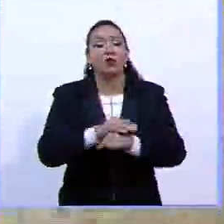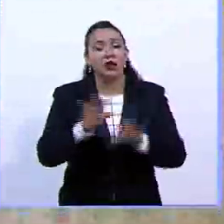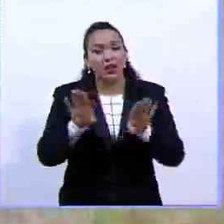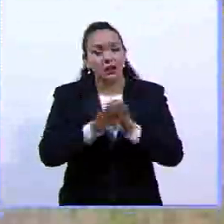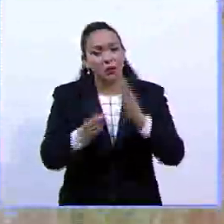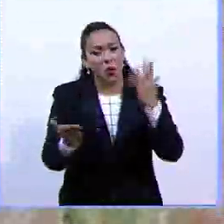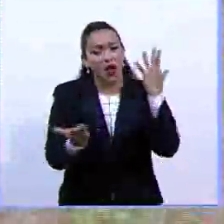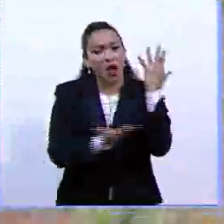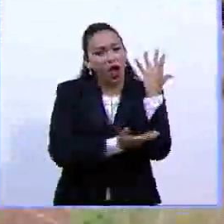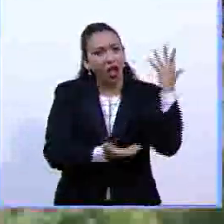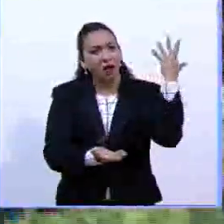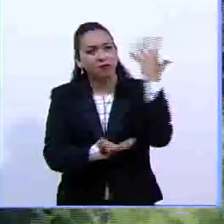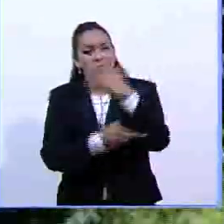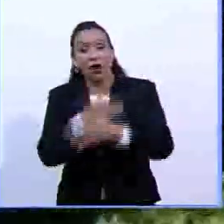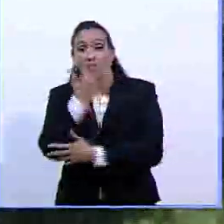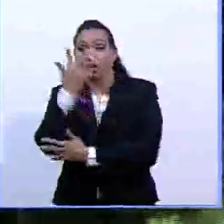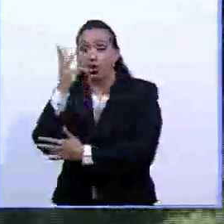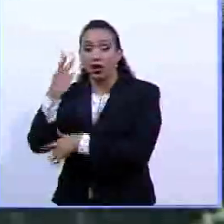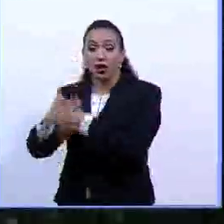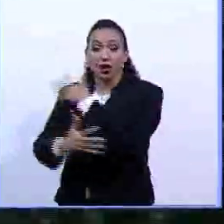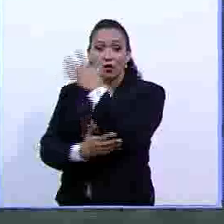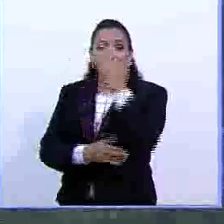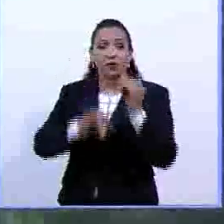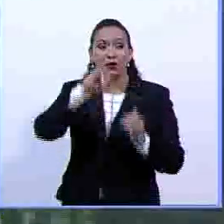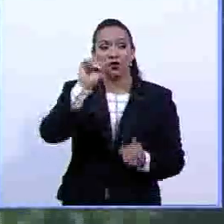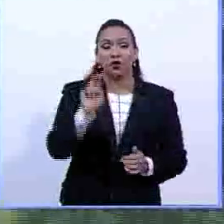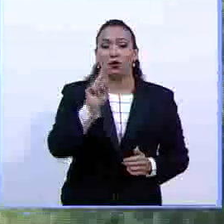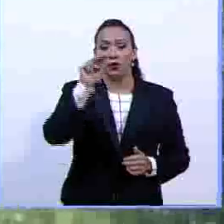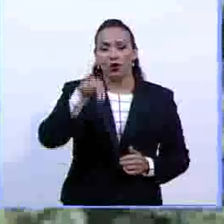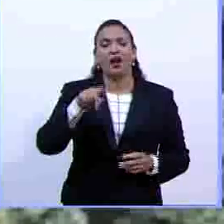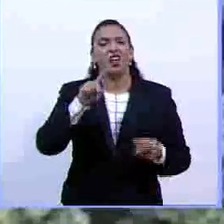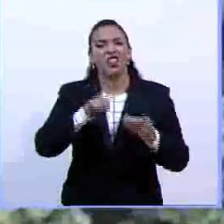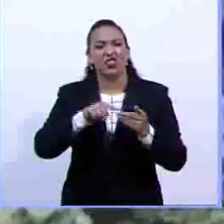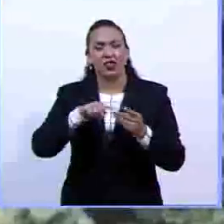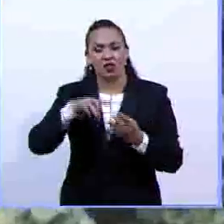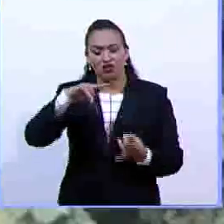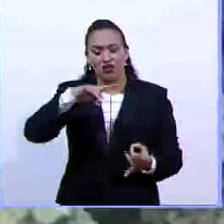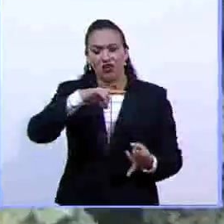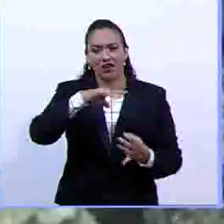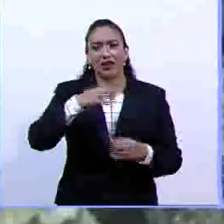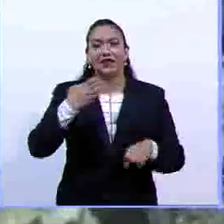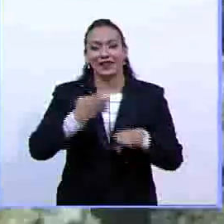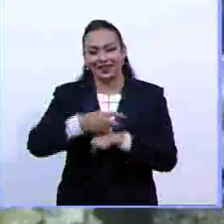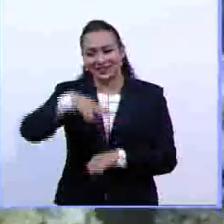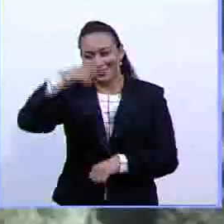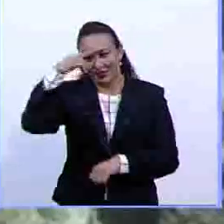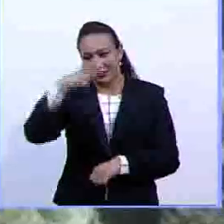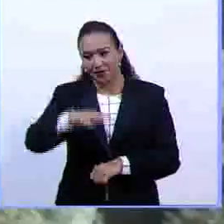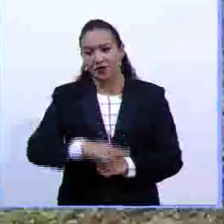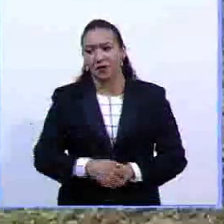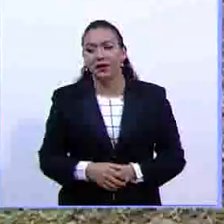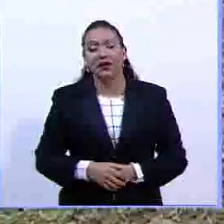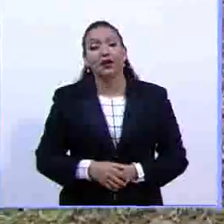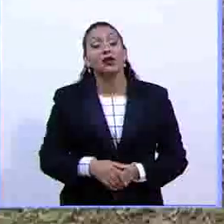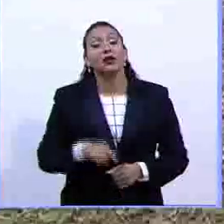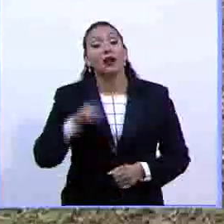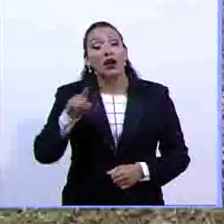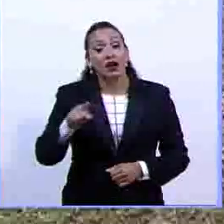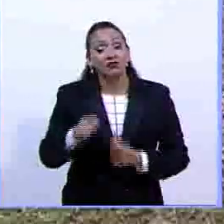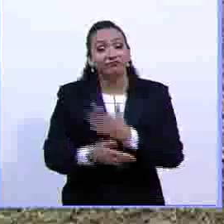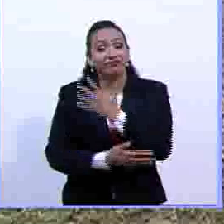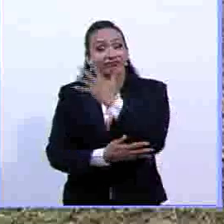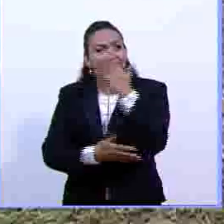ilegal en el bosque de Juanatzingo. Este está ubicado en Ocuilán, Estado de México, ya que está siendo, pues